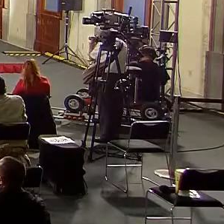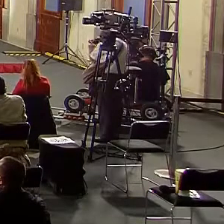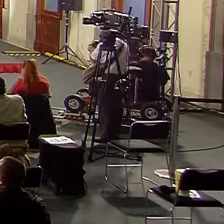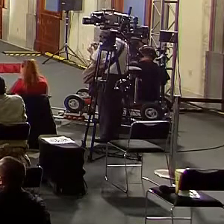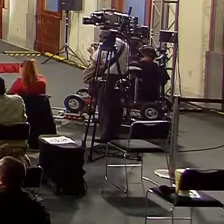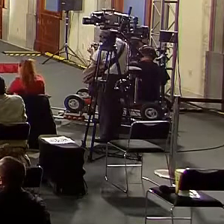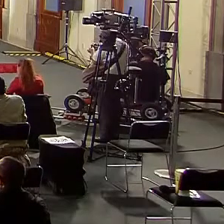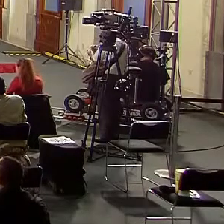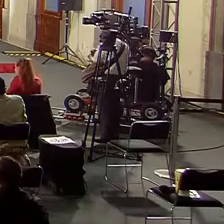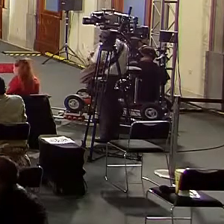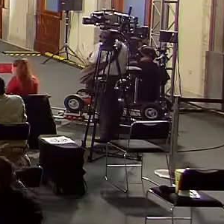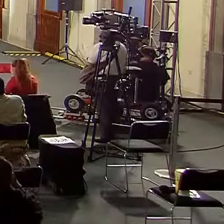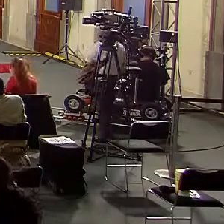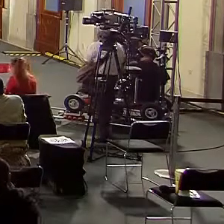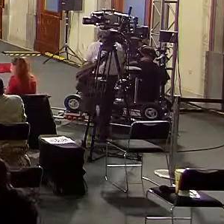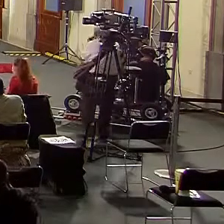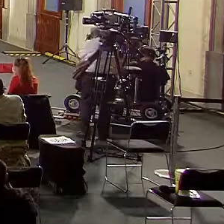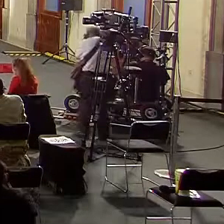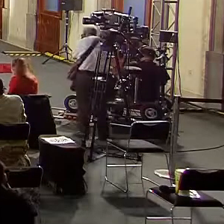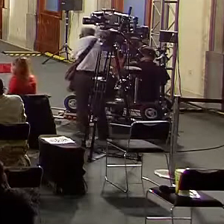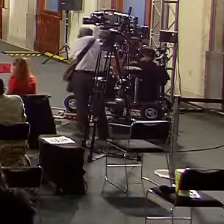poquito de lo primero.